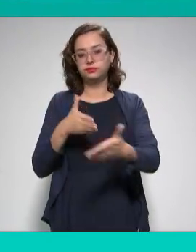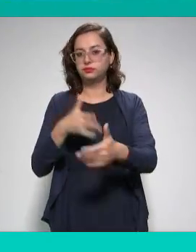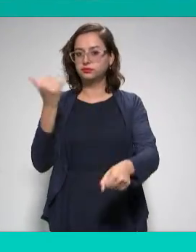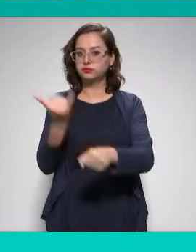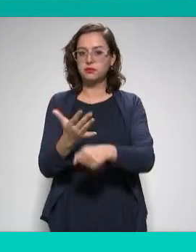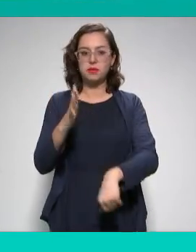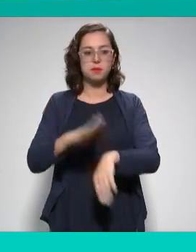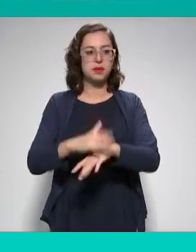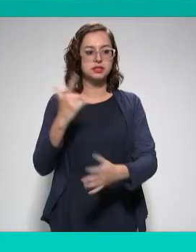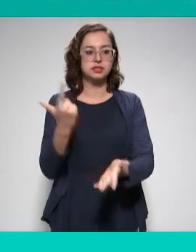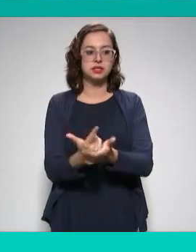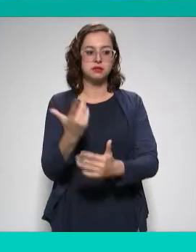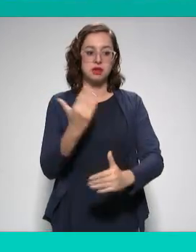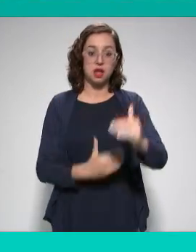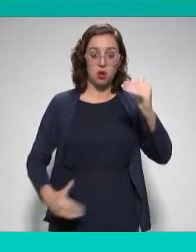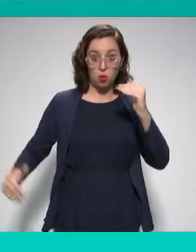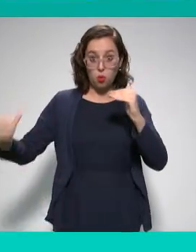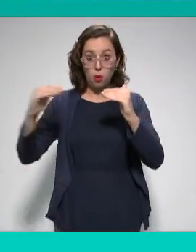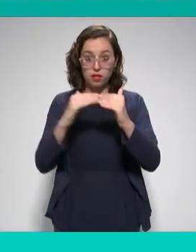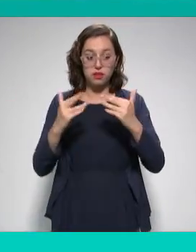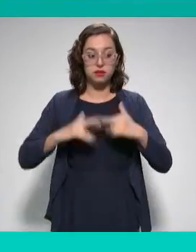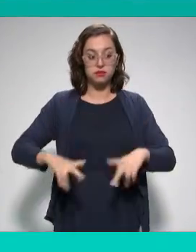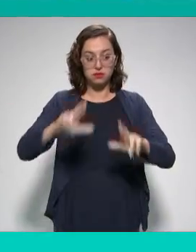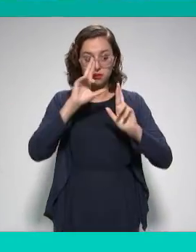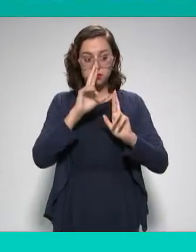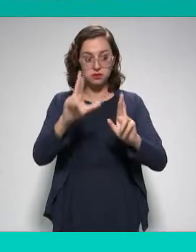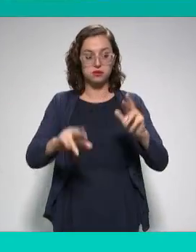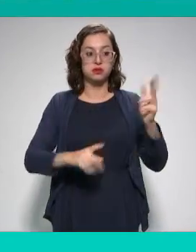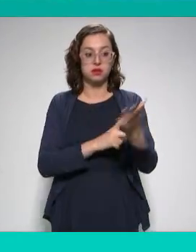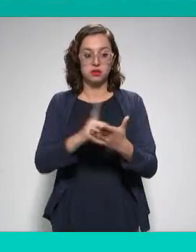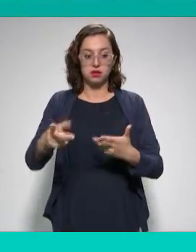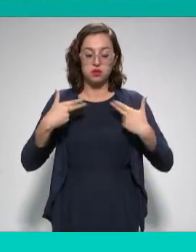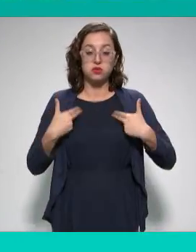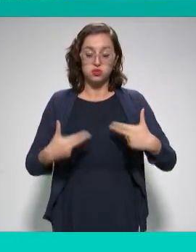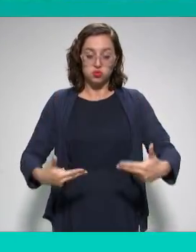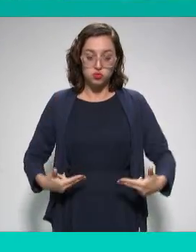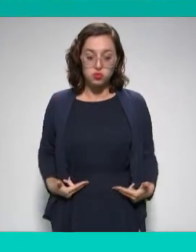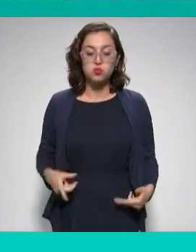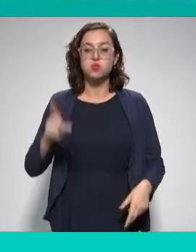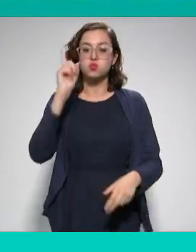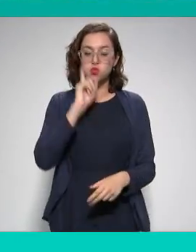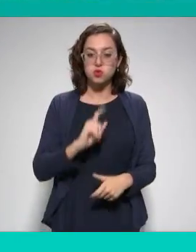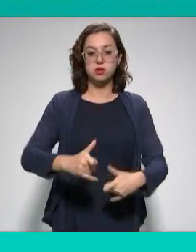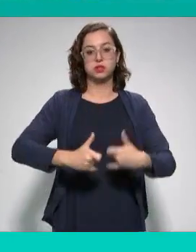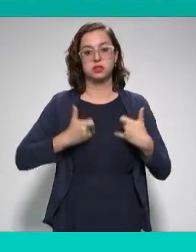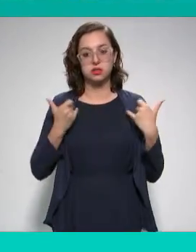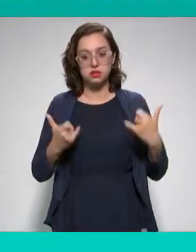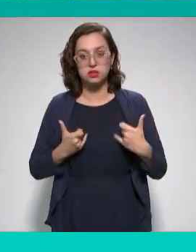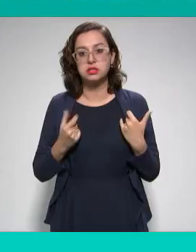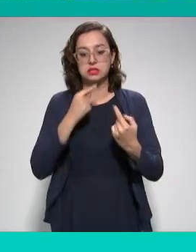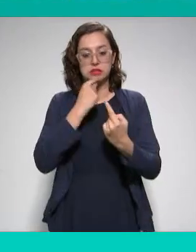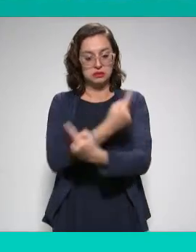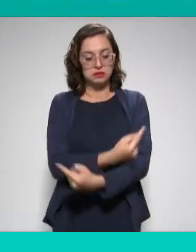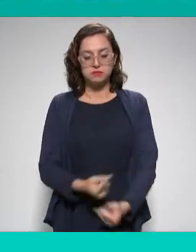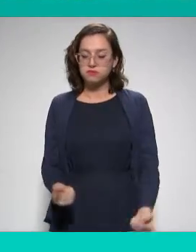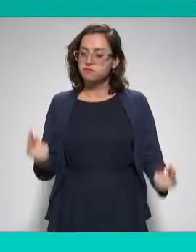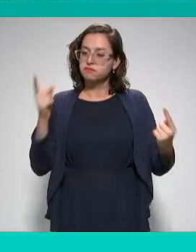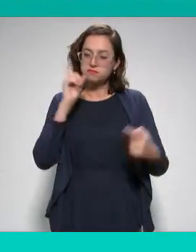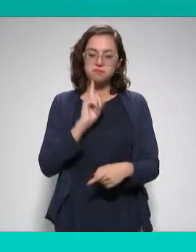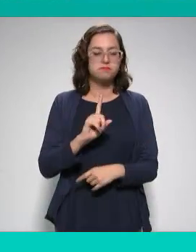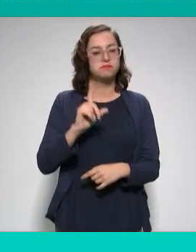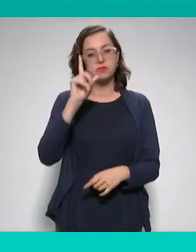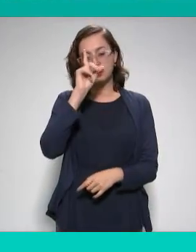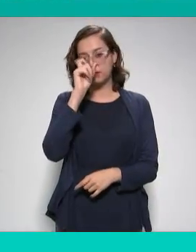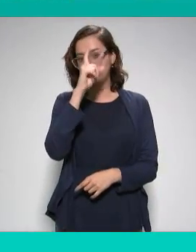para alcanzar igualdad y el respeto irrestricto de los derechos humanos eres adolescentes y niñas en este